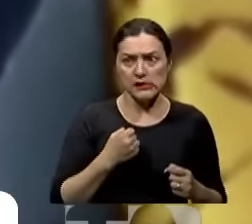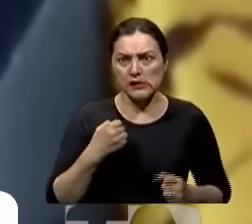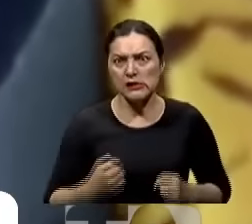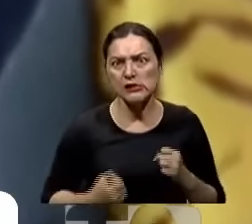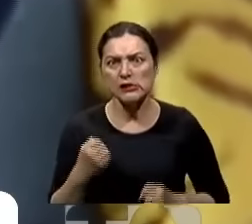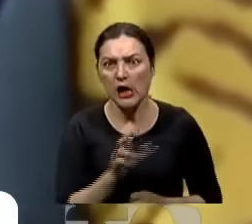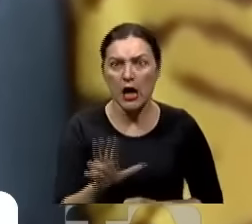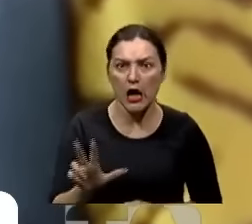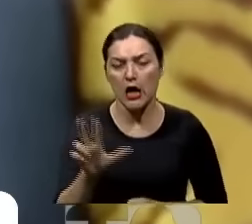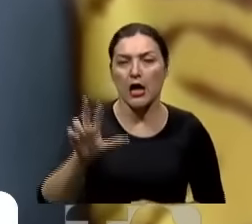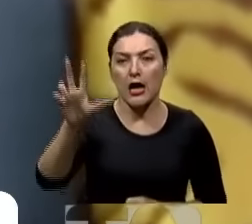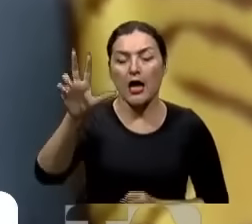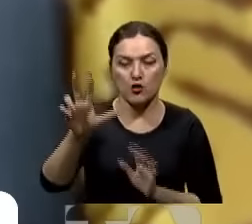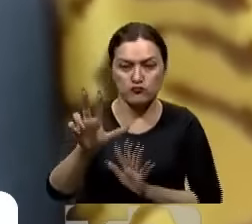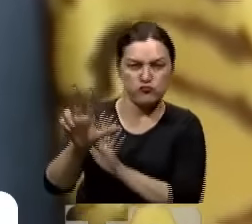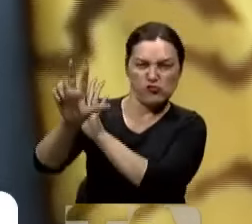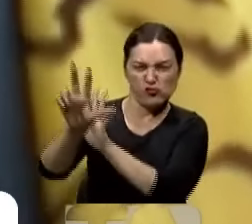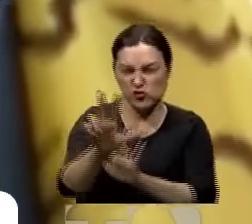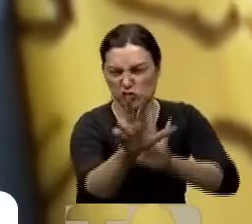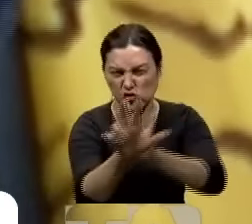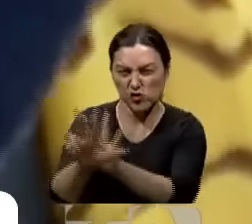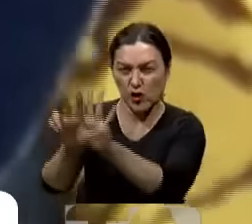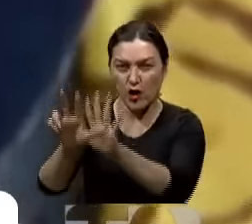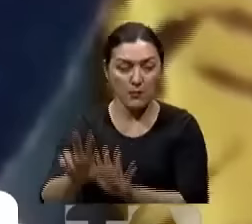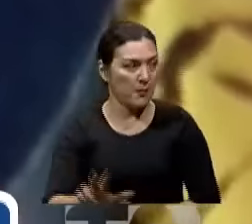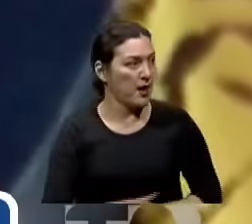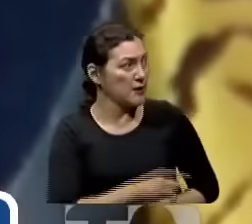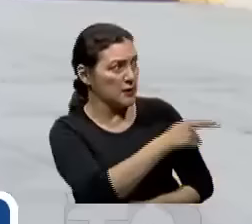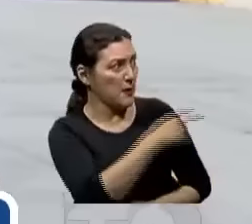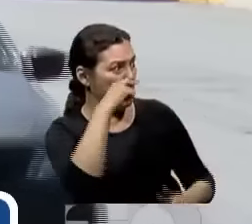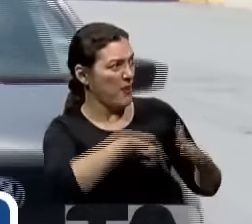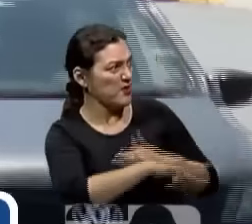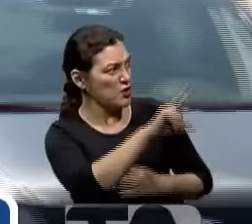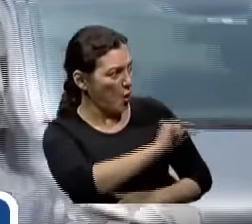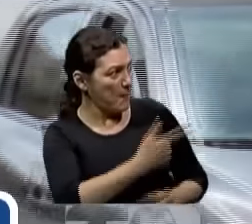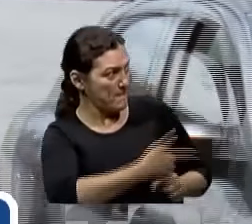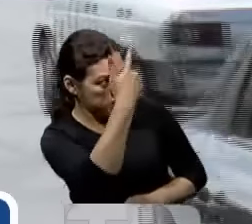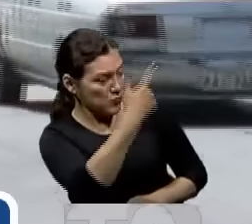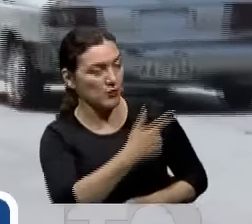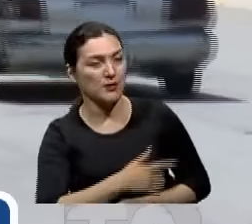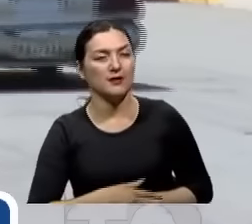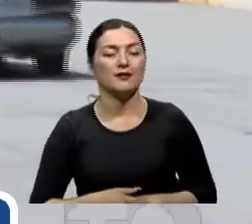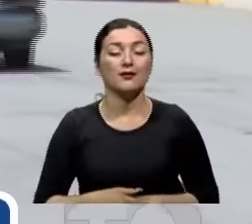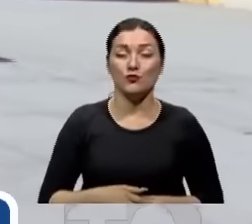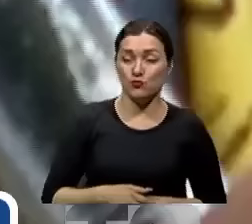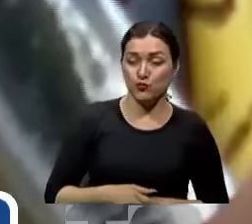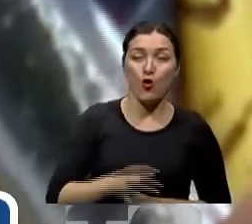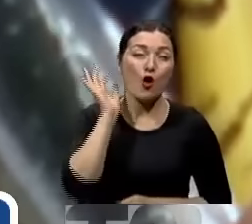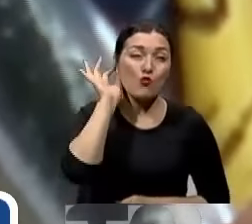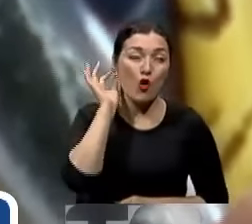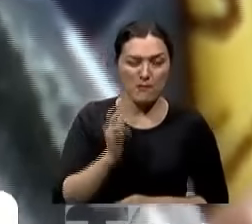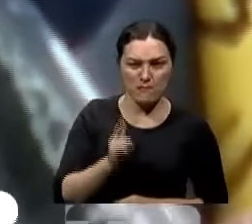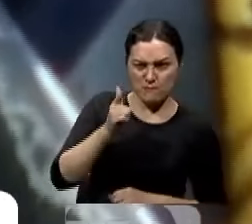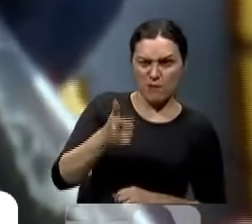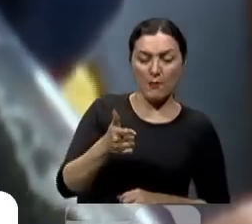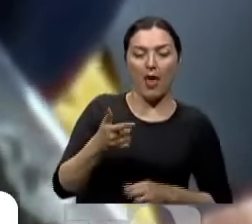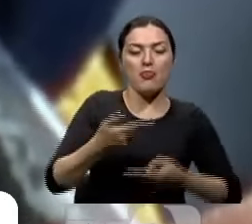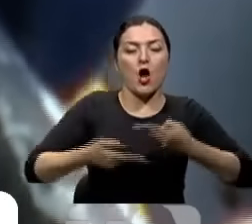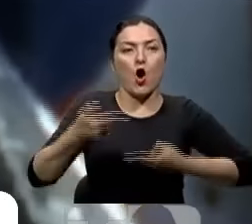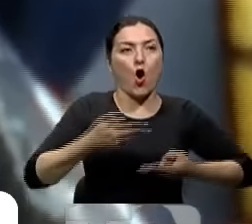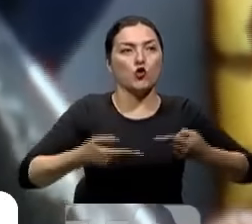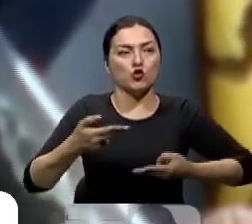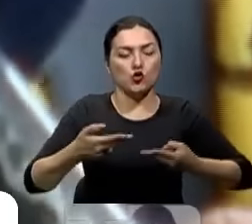porque disparamos, nadie se meta porque disparamos. A Daniela le apuntaron con el arma e intentaron esconderse en su local comercial. Se queda mirándome a mí, a mi